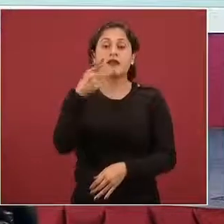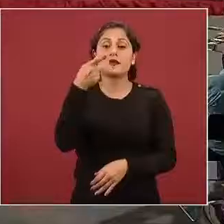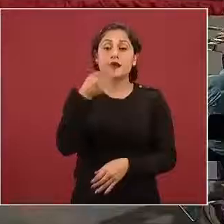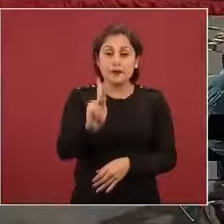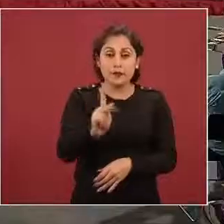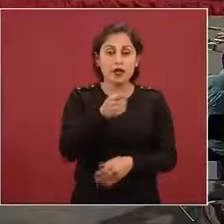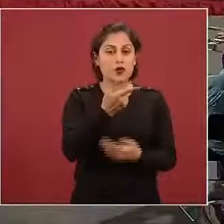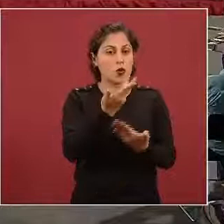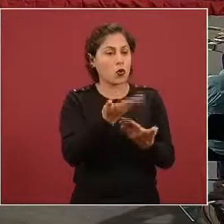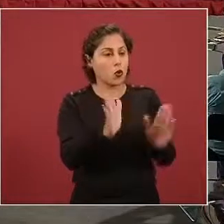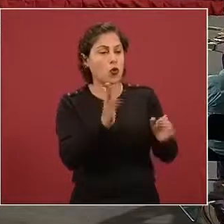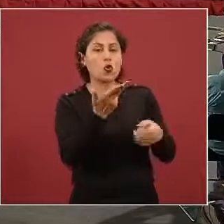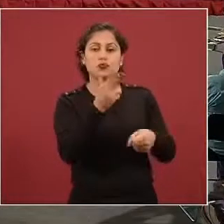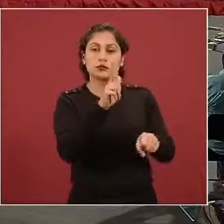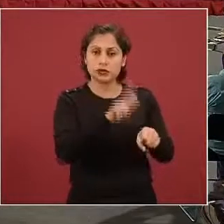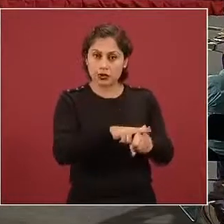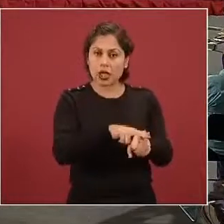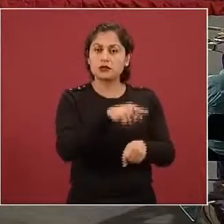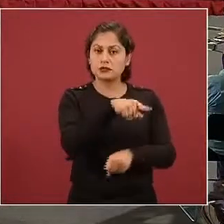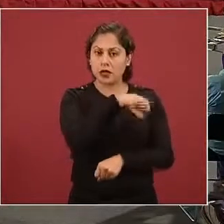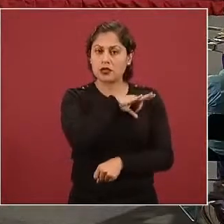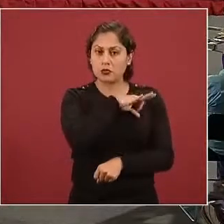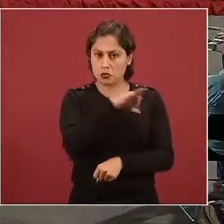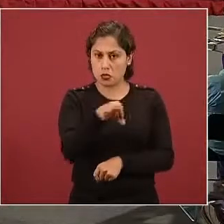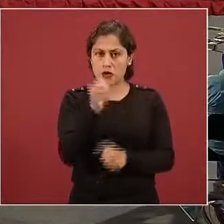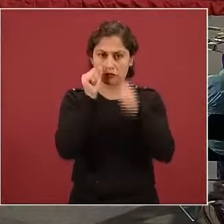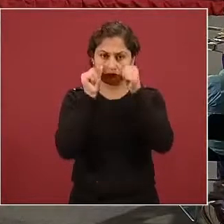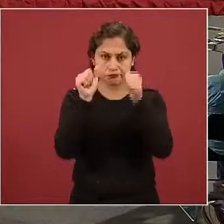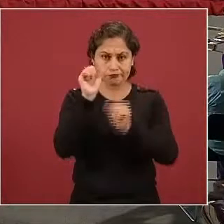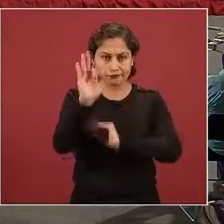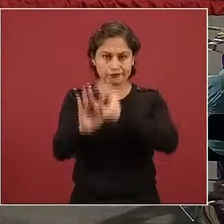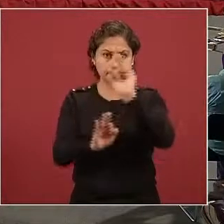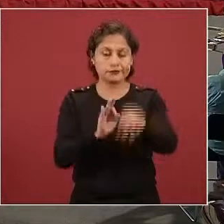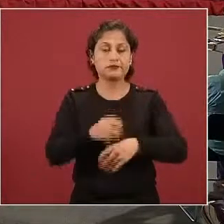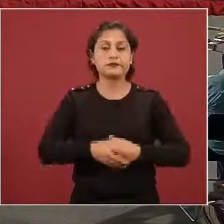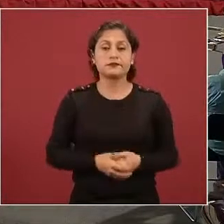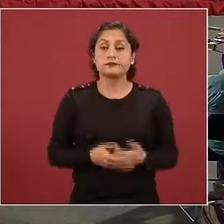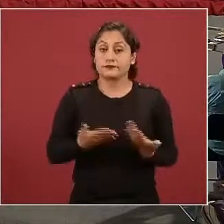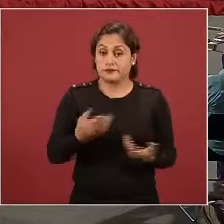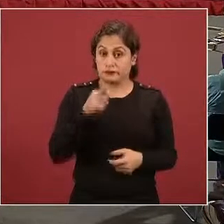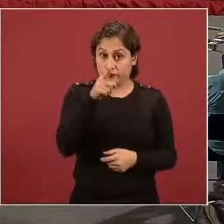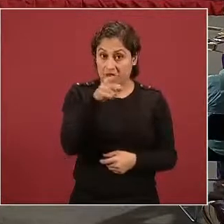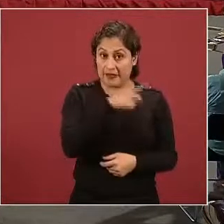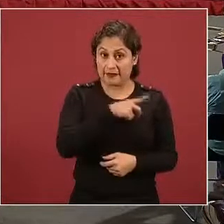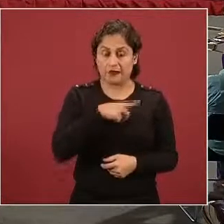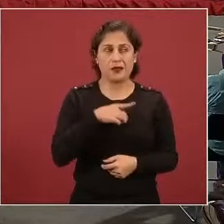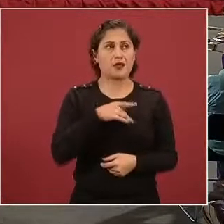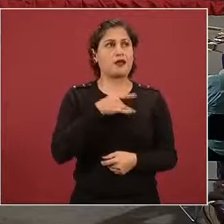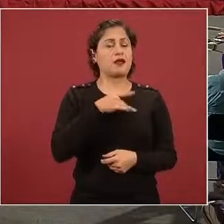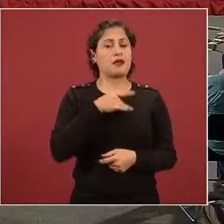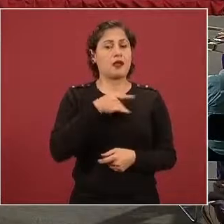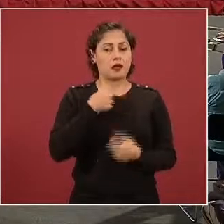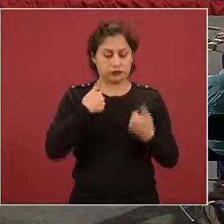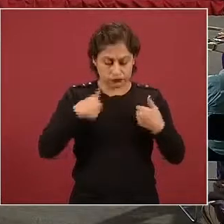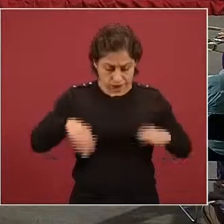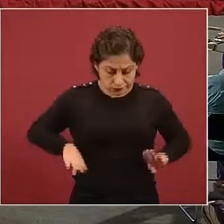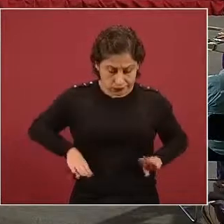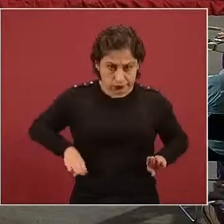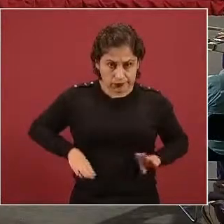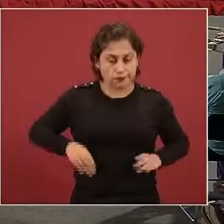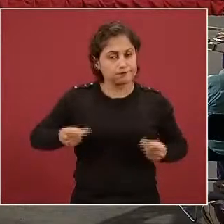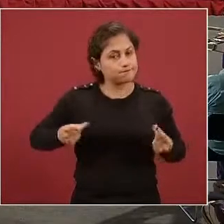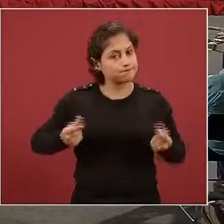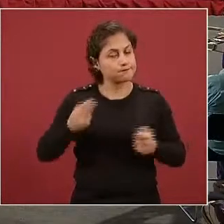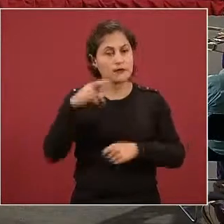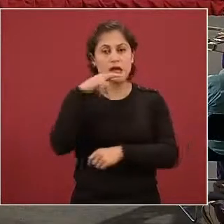públicos están destinados para atenderle y hacerlo tempranamente puede ayudar a salvar la vida de usted o de